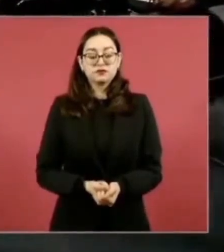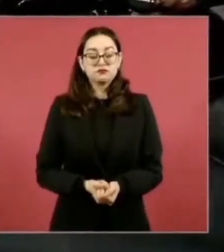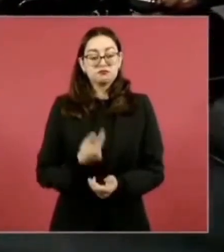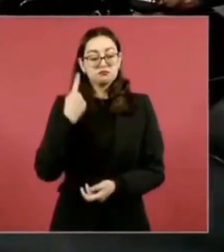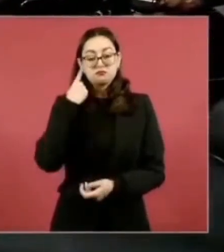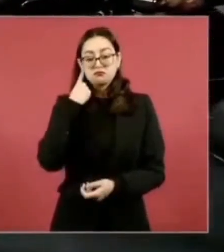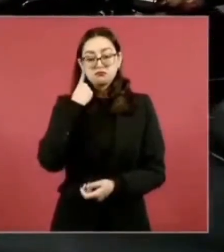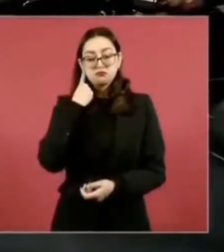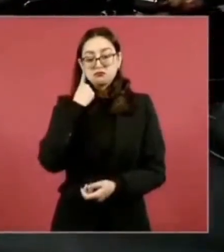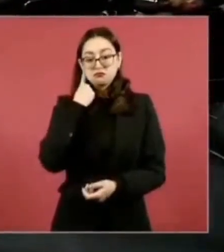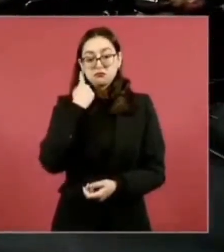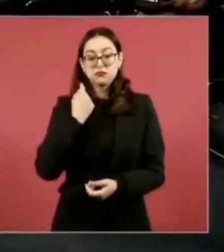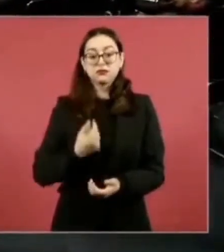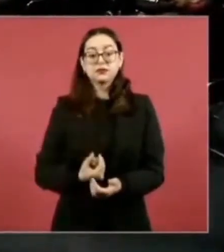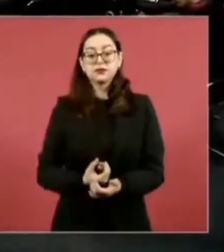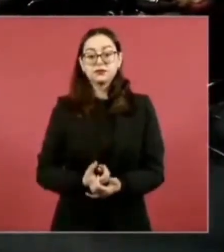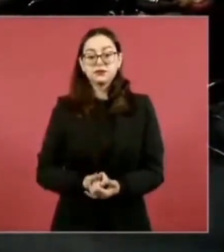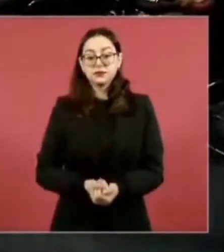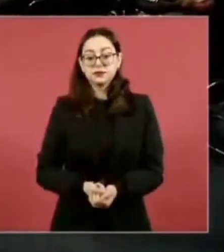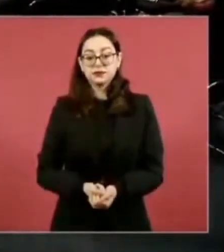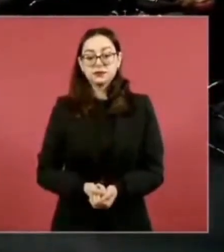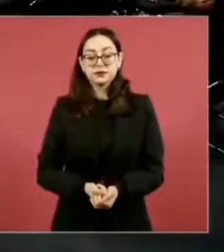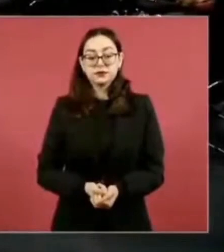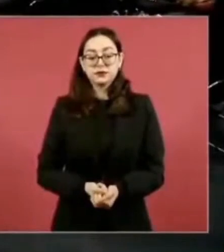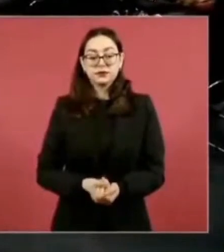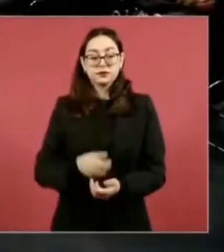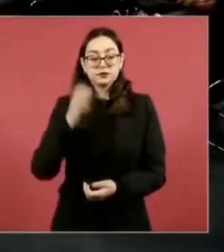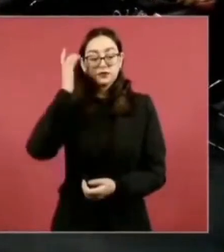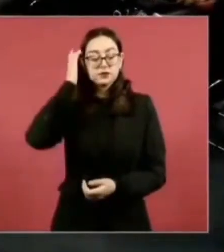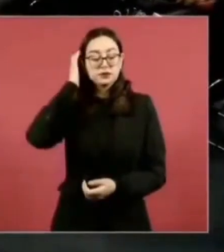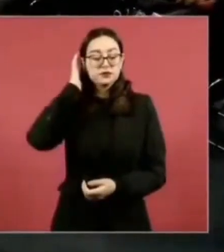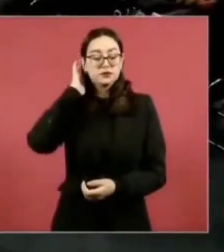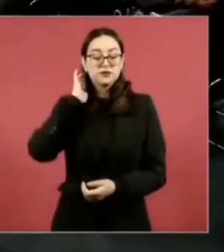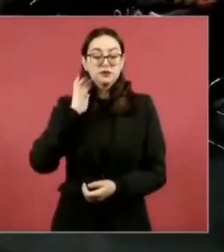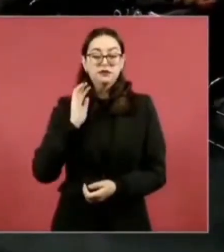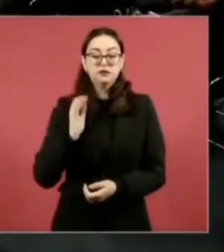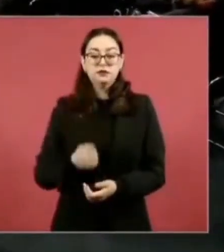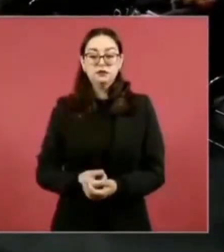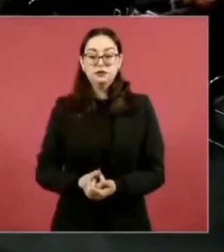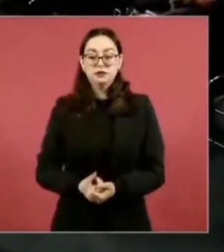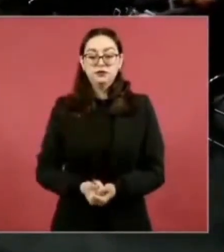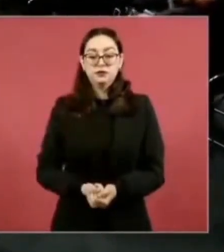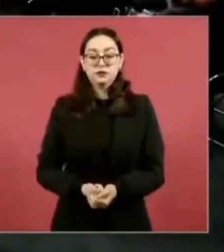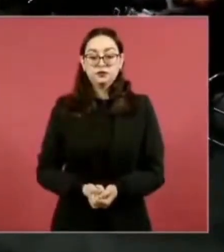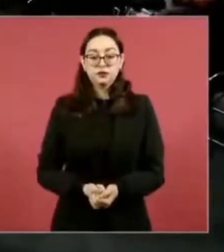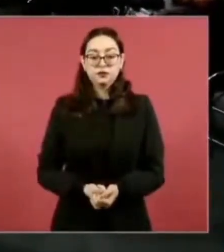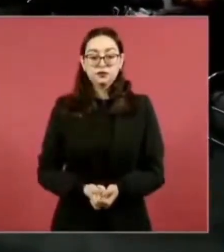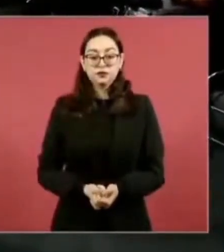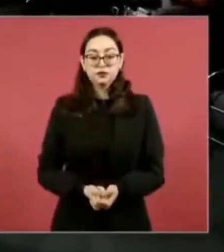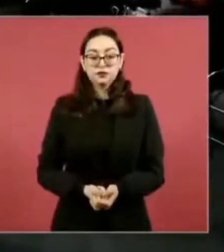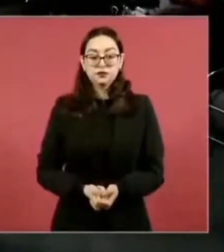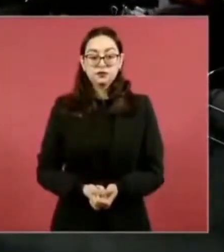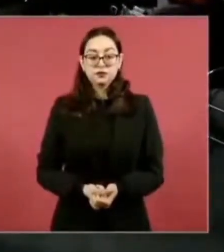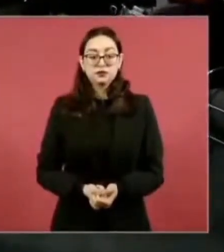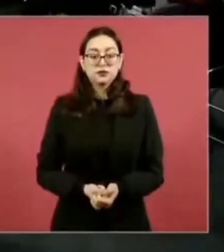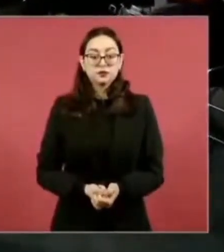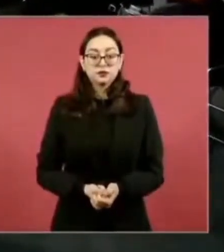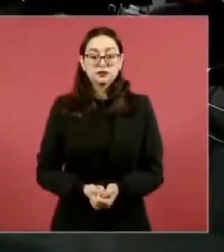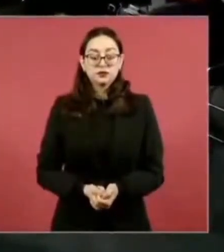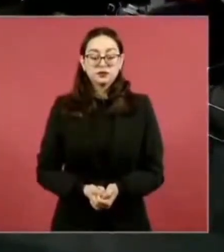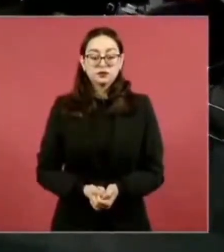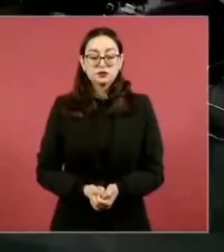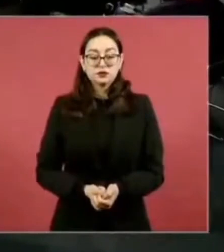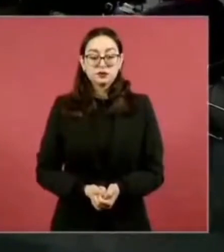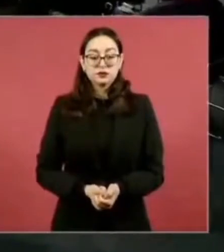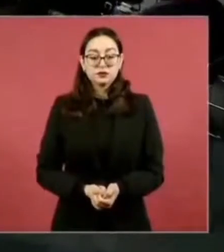Seguridad estaban levantando una investigación al respecto del consumo, de sí. Bandas, y de hecho anunció que iba a presentar los resultados. Sí.